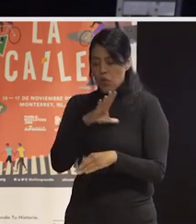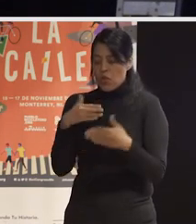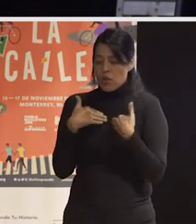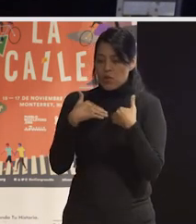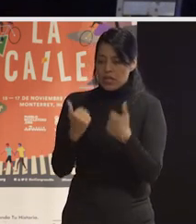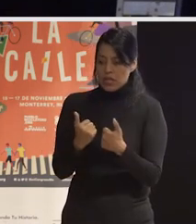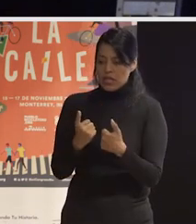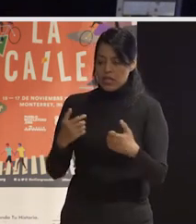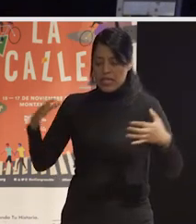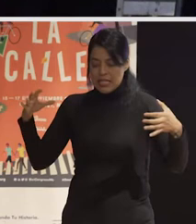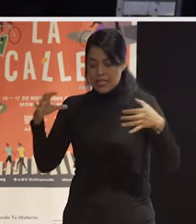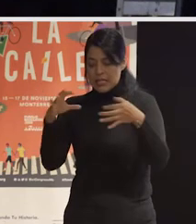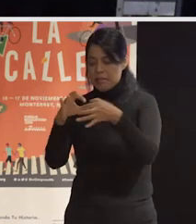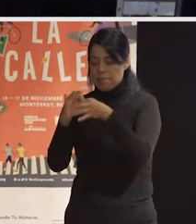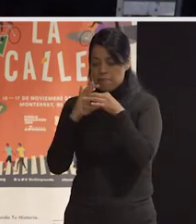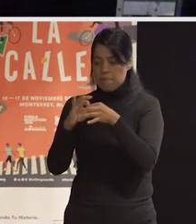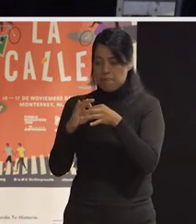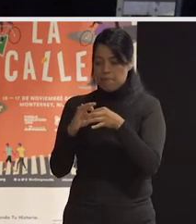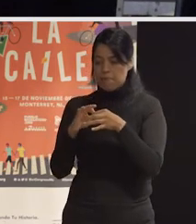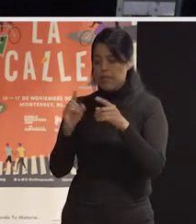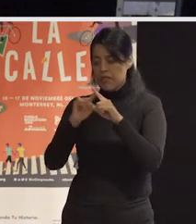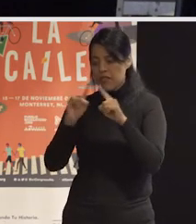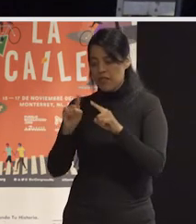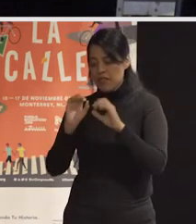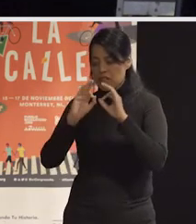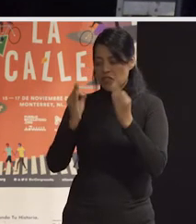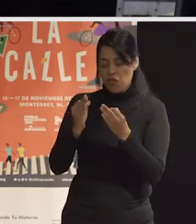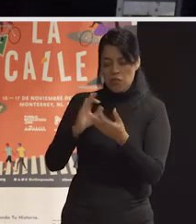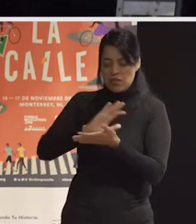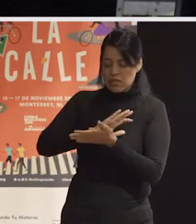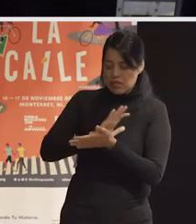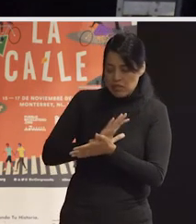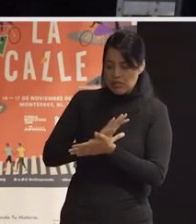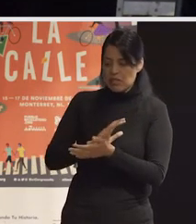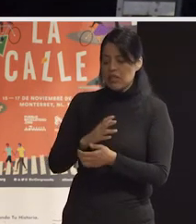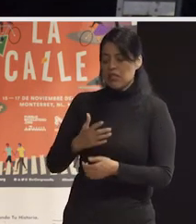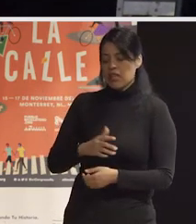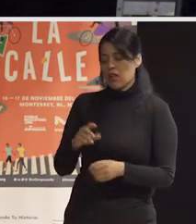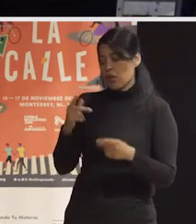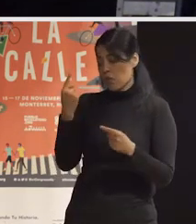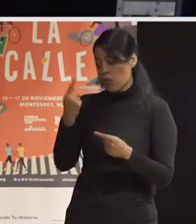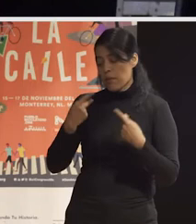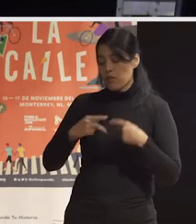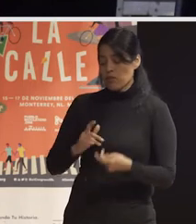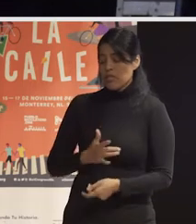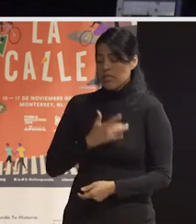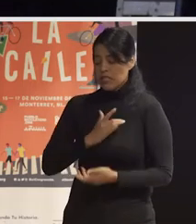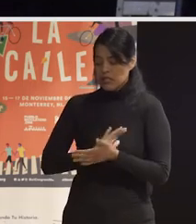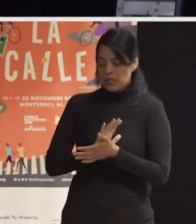de la intersección alidad de las varias formas de discriminación que una persona puede experimentar verdad